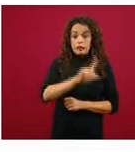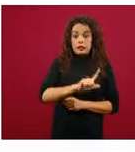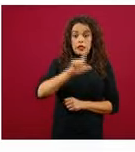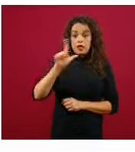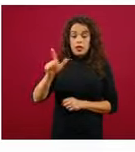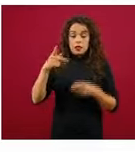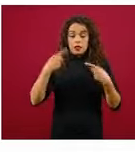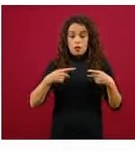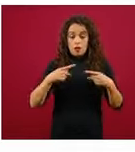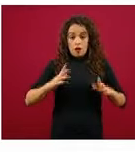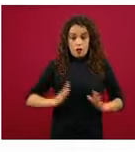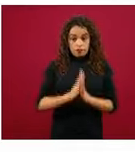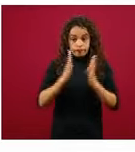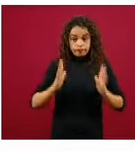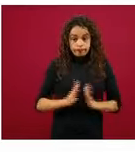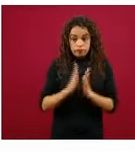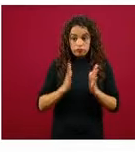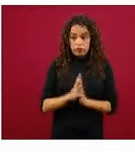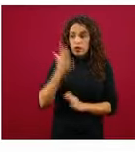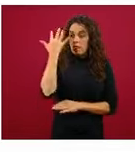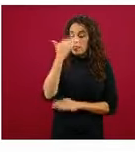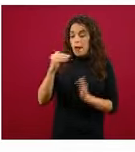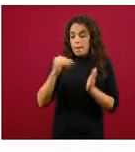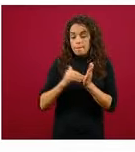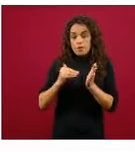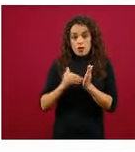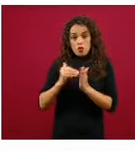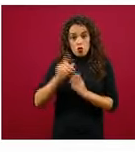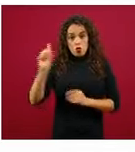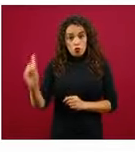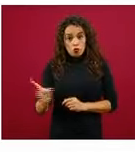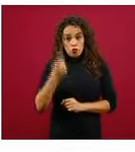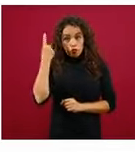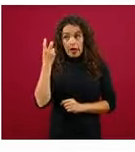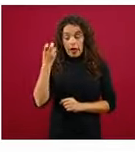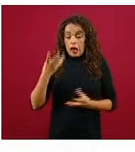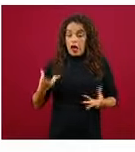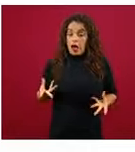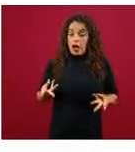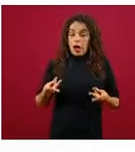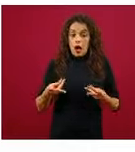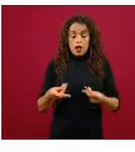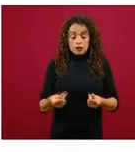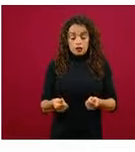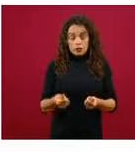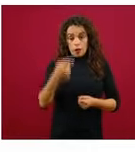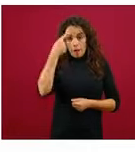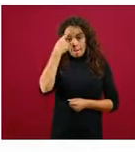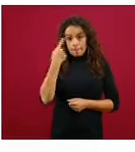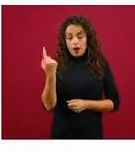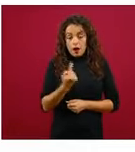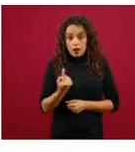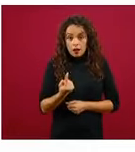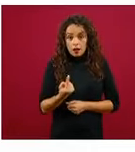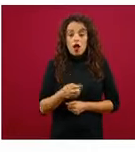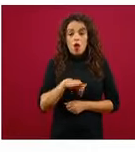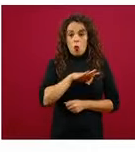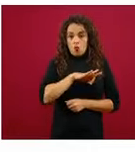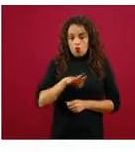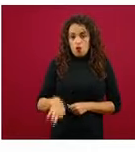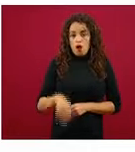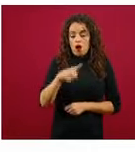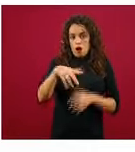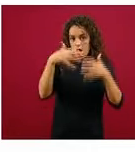participando, 10,000 millones de dólares son lo que ellos consideran que gastan para poder llegar a la